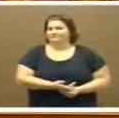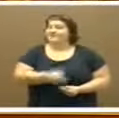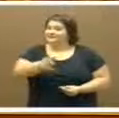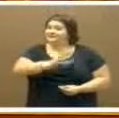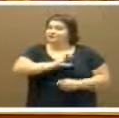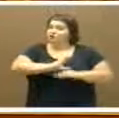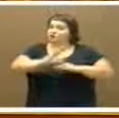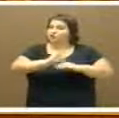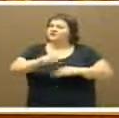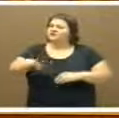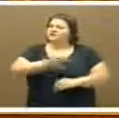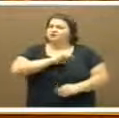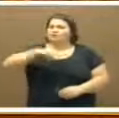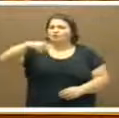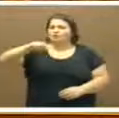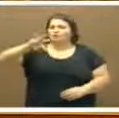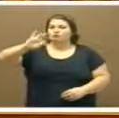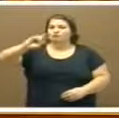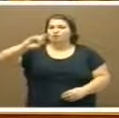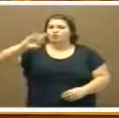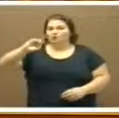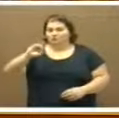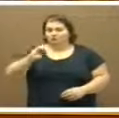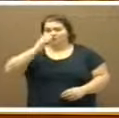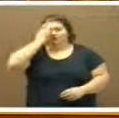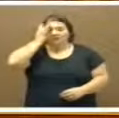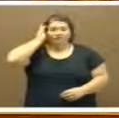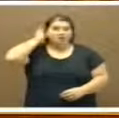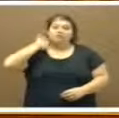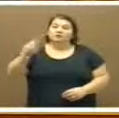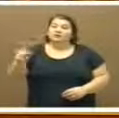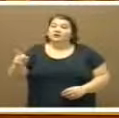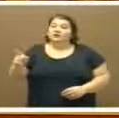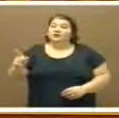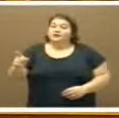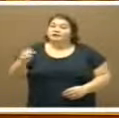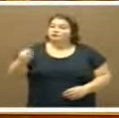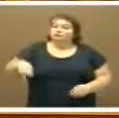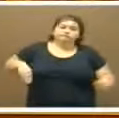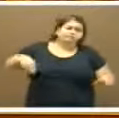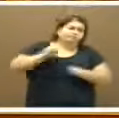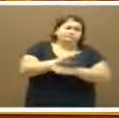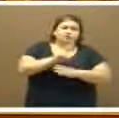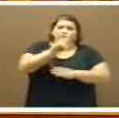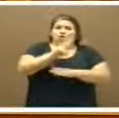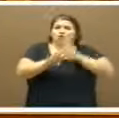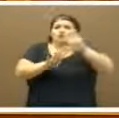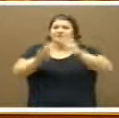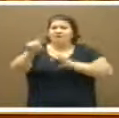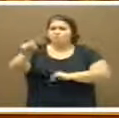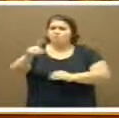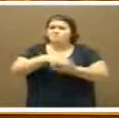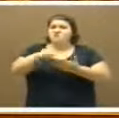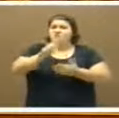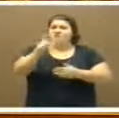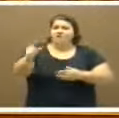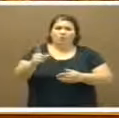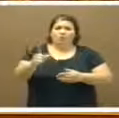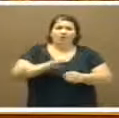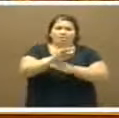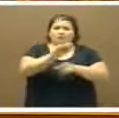son datos del señor Montoro, y si no se reta con él, han dejado ustedes de realizar inversiones por valores de 291 millones.